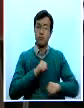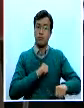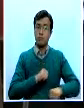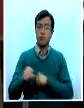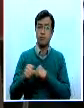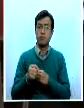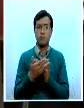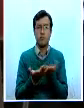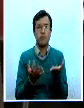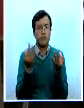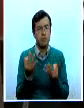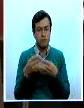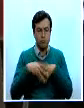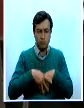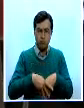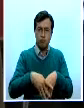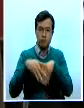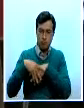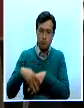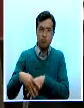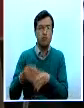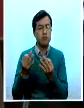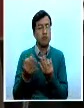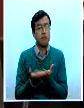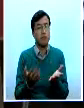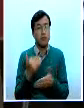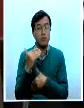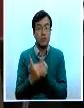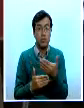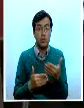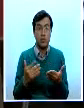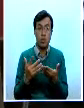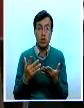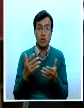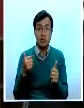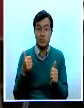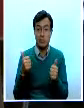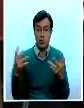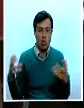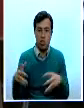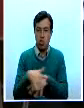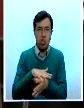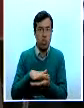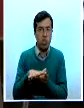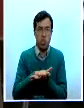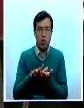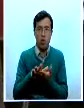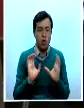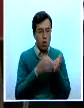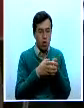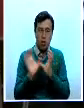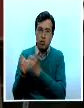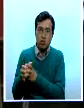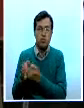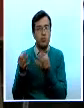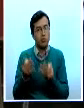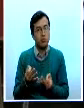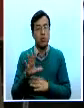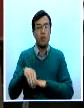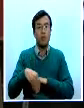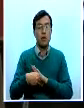cumplan con recorridos específicos de tal forma que no confluyen en las mismas calles ni se concentren en el mismo sitio como dato adicional